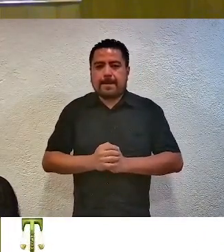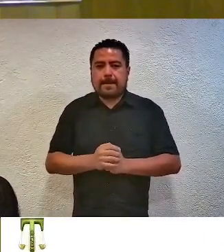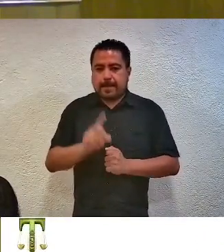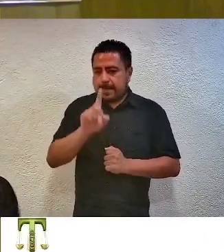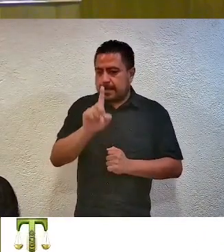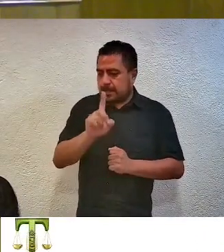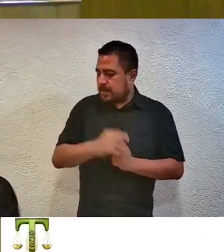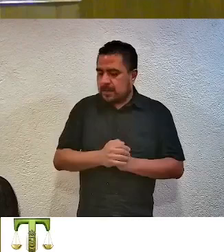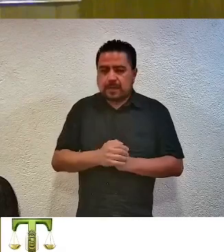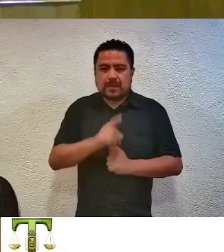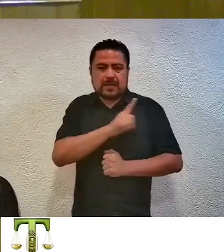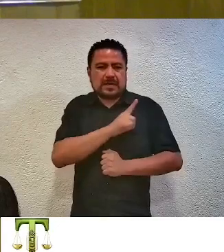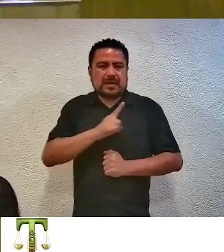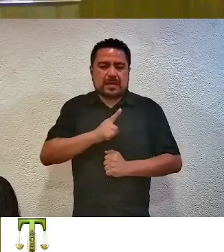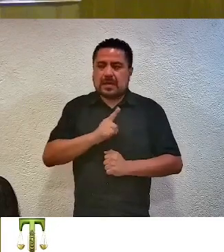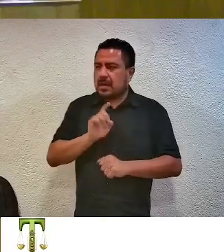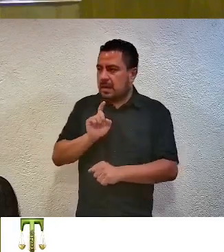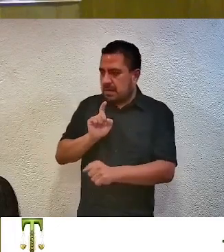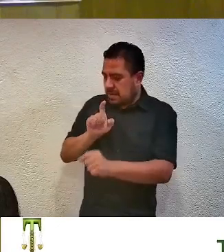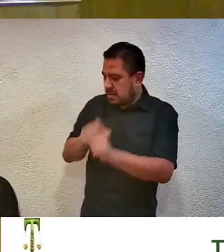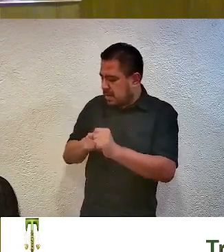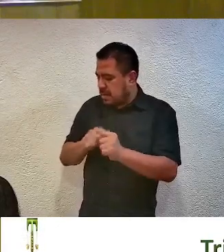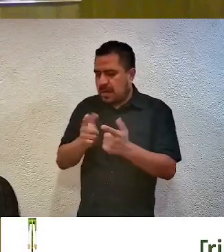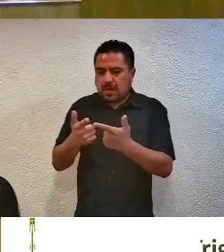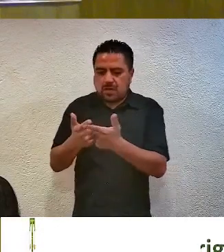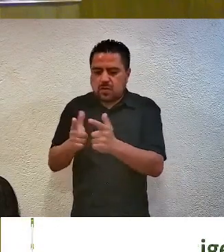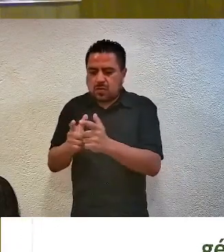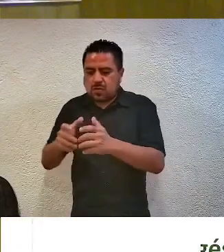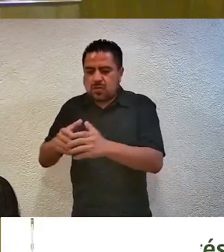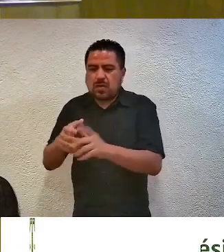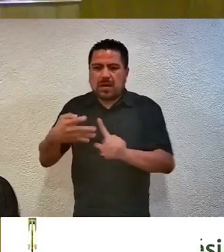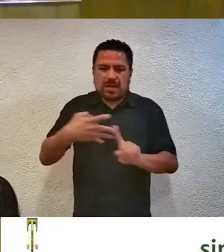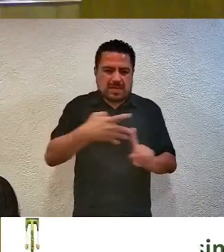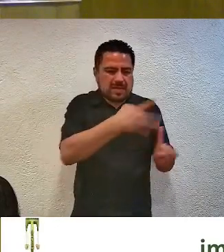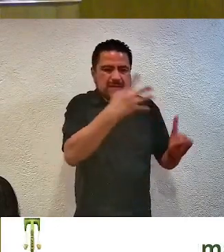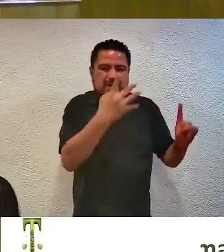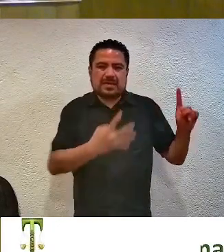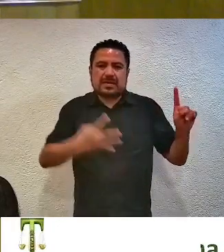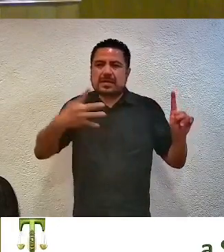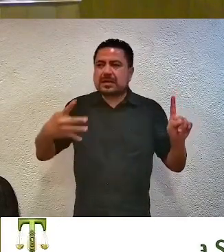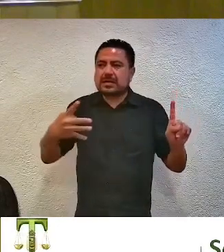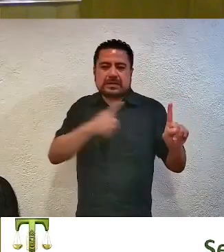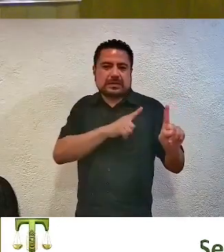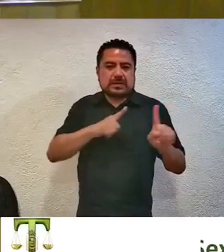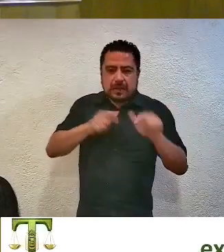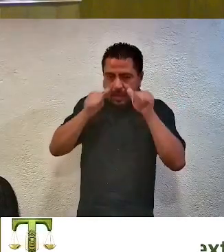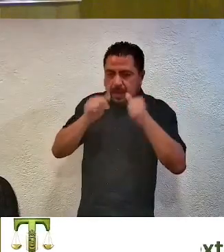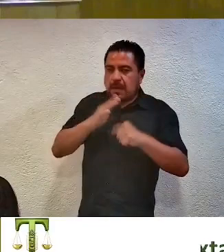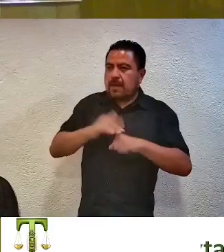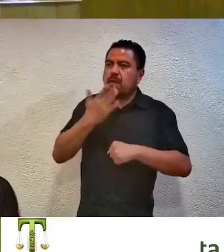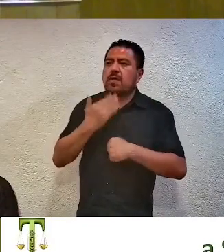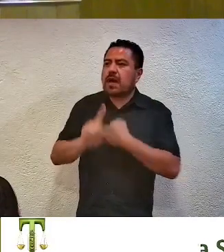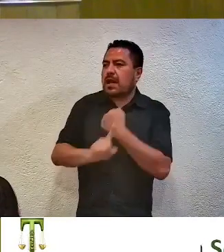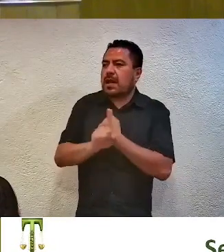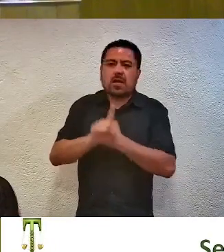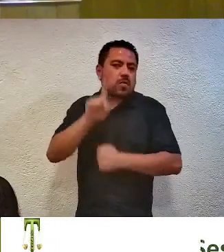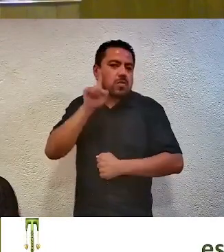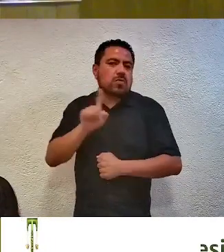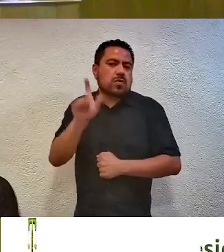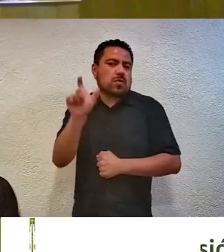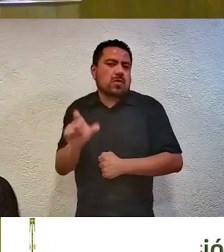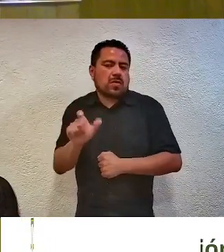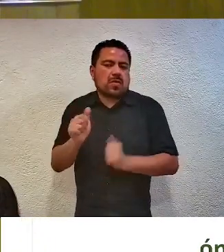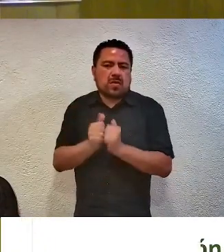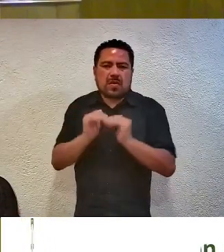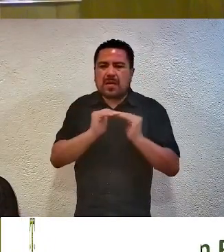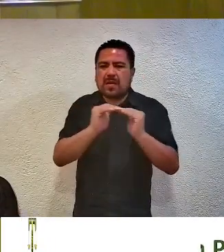D. Derivado de la autoadscripción de género de la comunidad de la diversidad sexual, prever la no afectación del género mujer en el cumplimiento de la